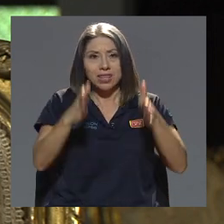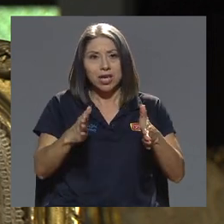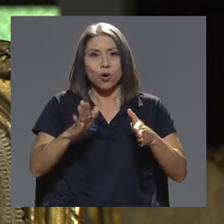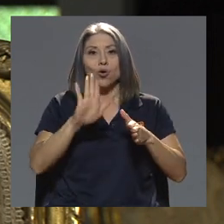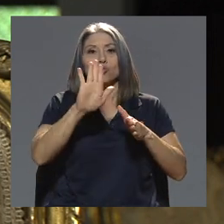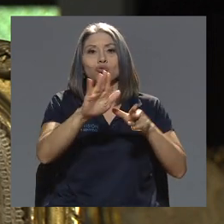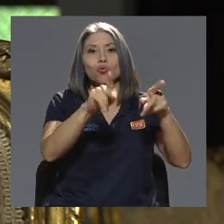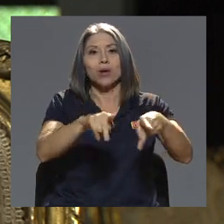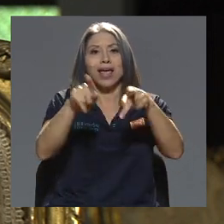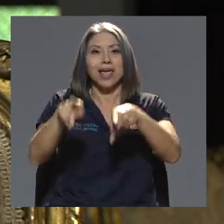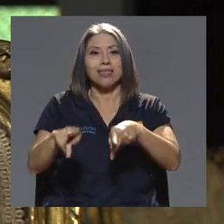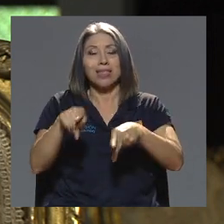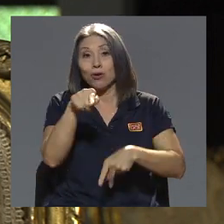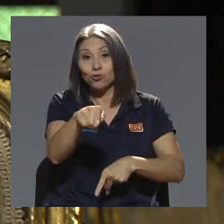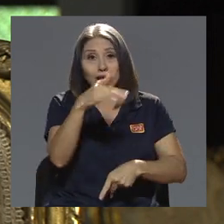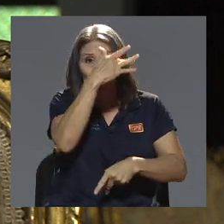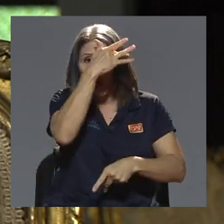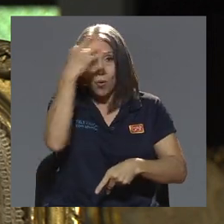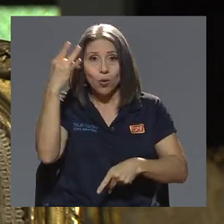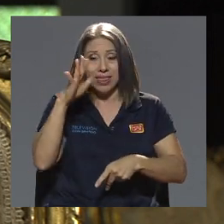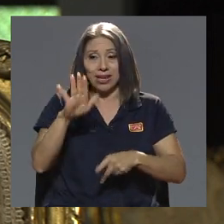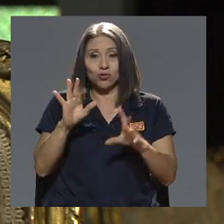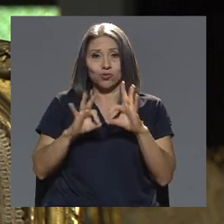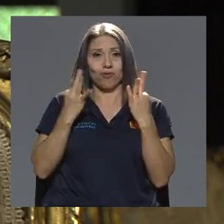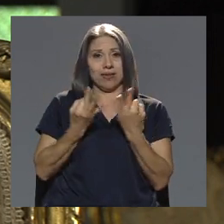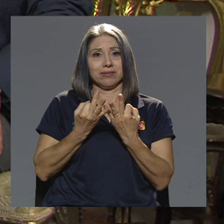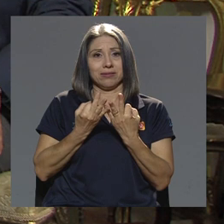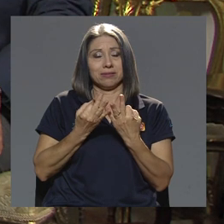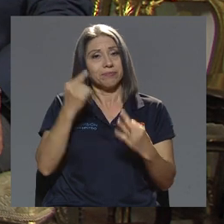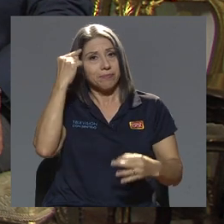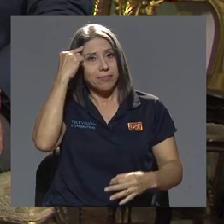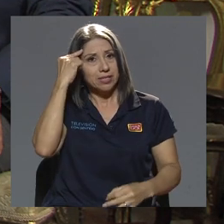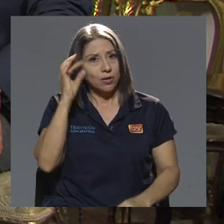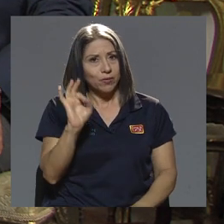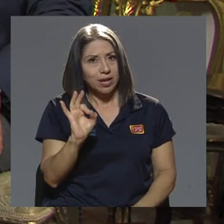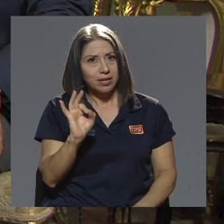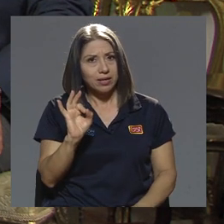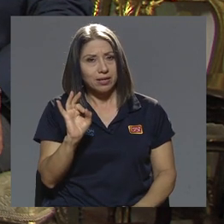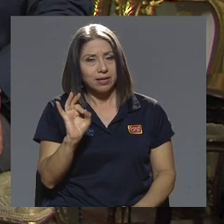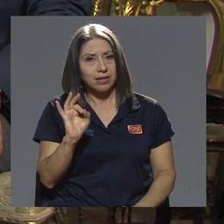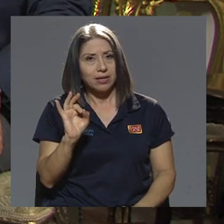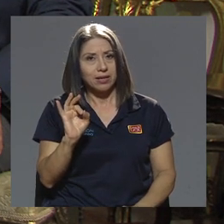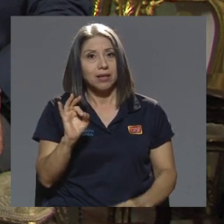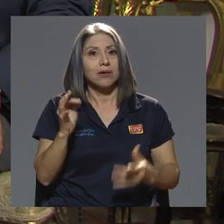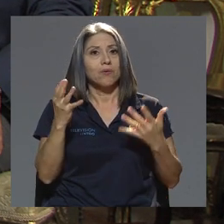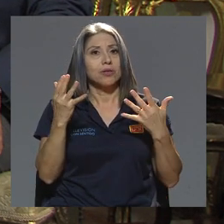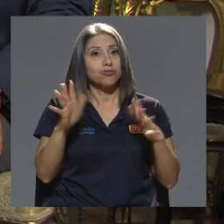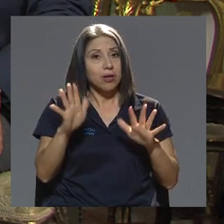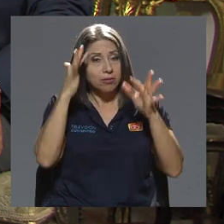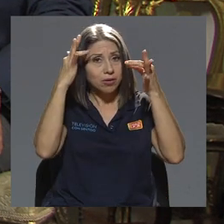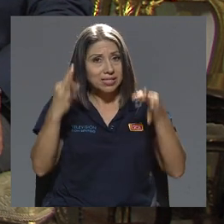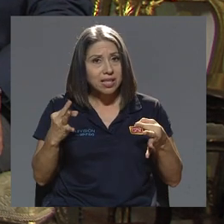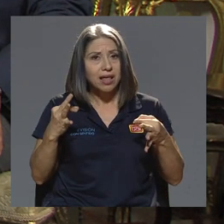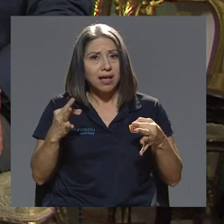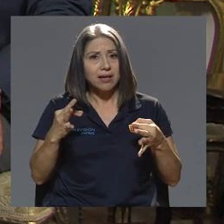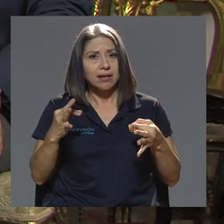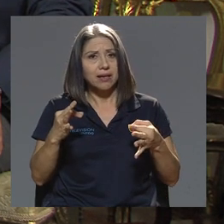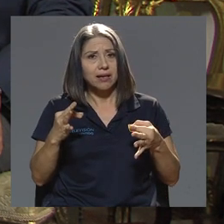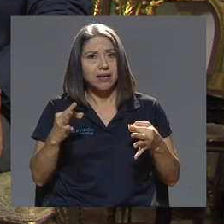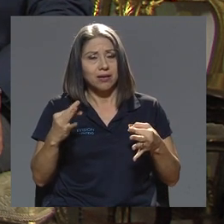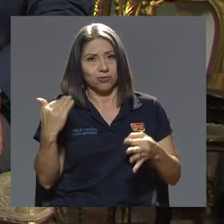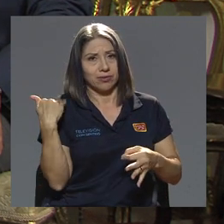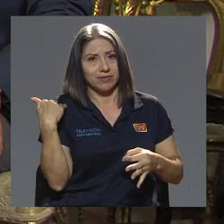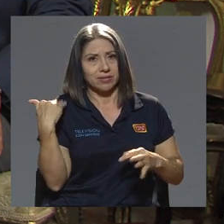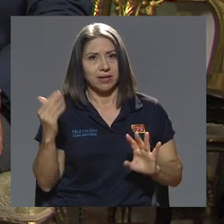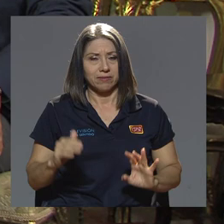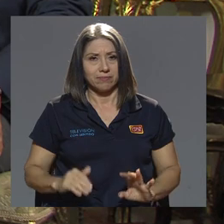raíces. Eso sí, piénselo bien. Y una vez que lo decida, nos